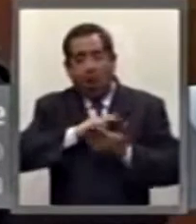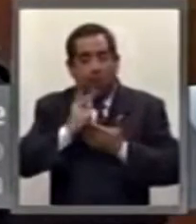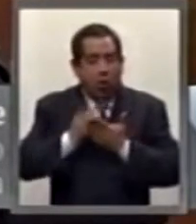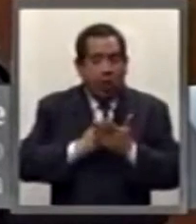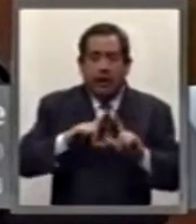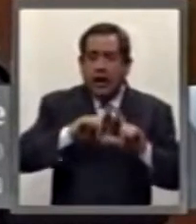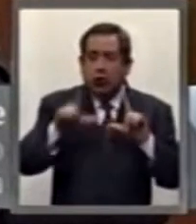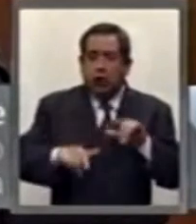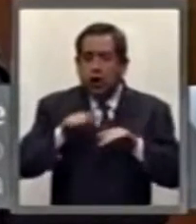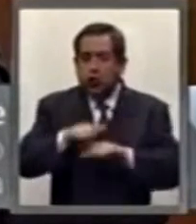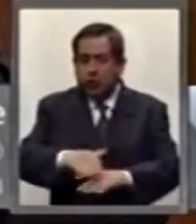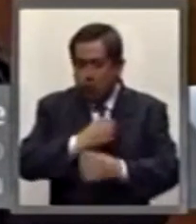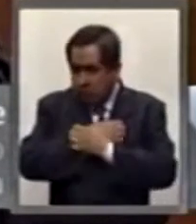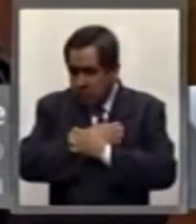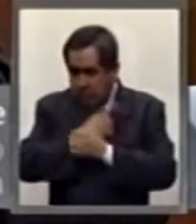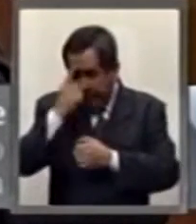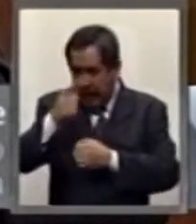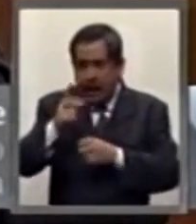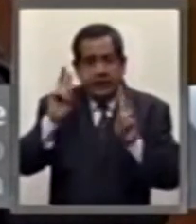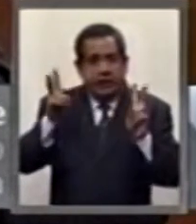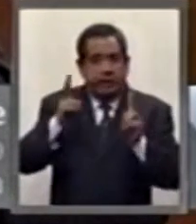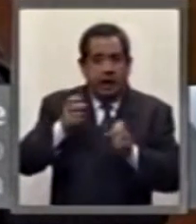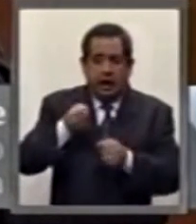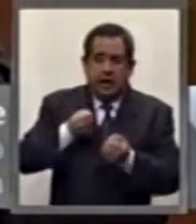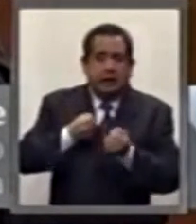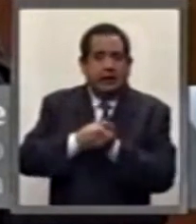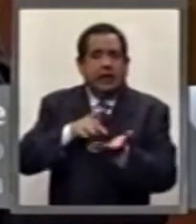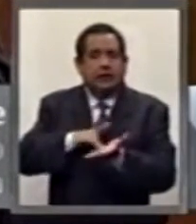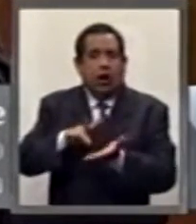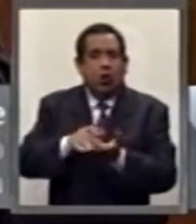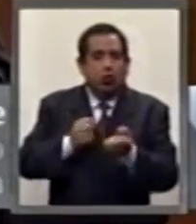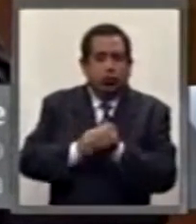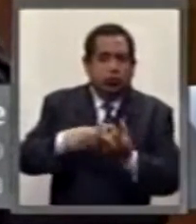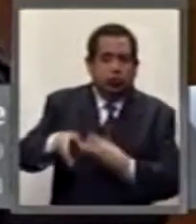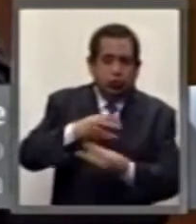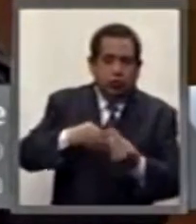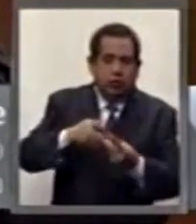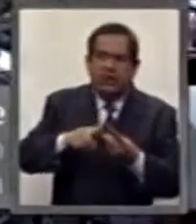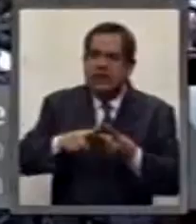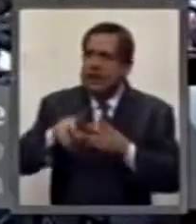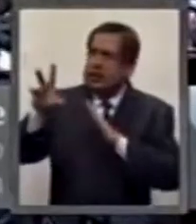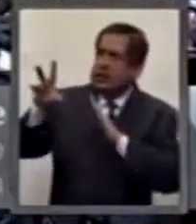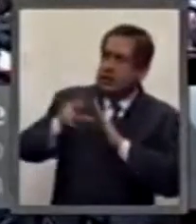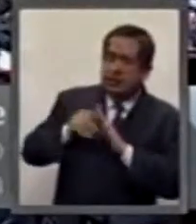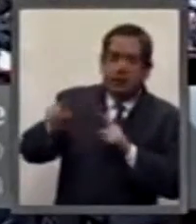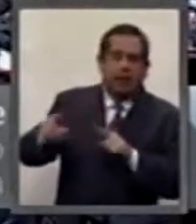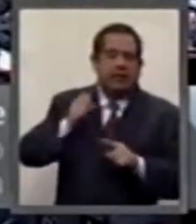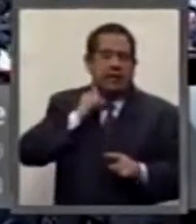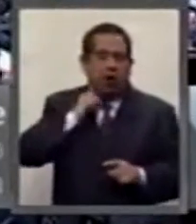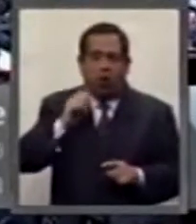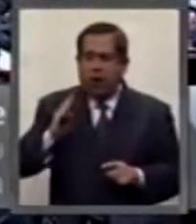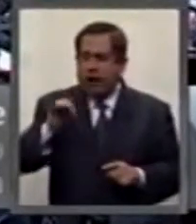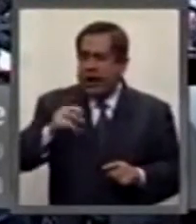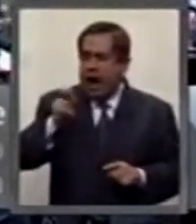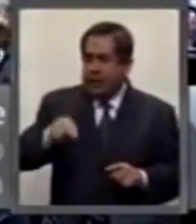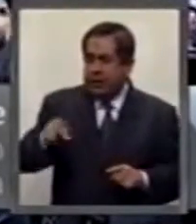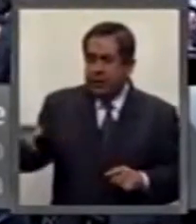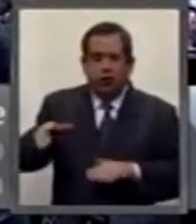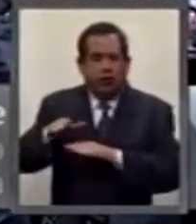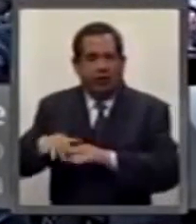desarrollo sustentable, considerando los principios y valores de la Carta de la Tierra, una propuesta del senador Benjamín Robles